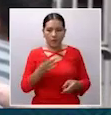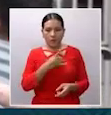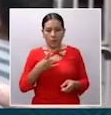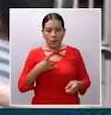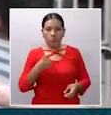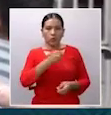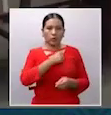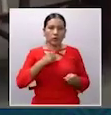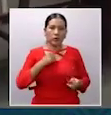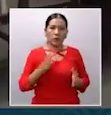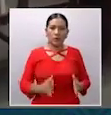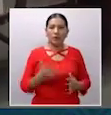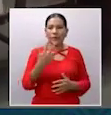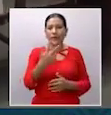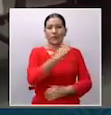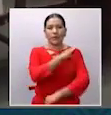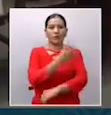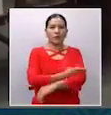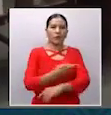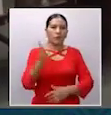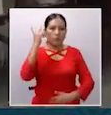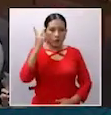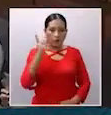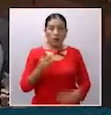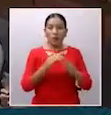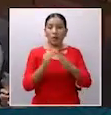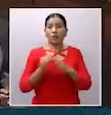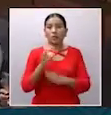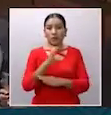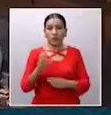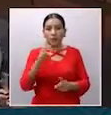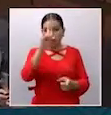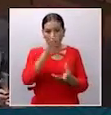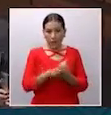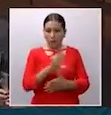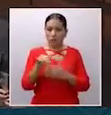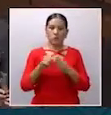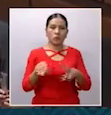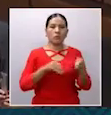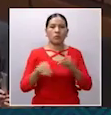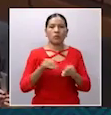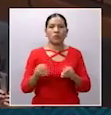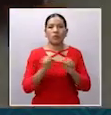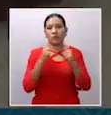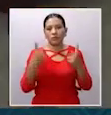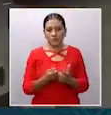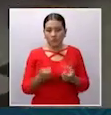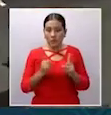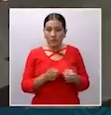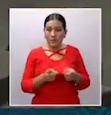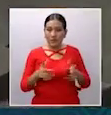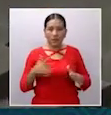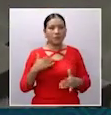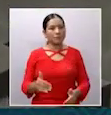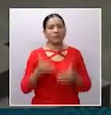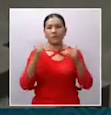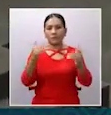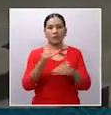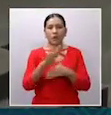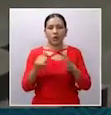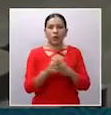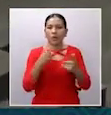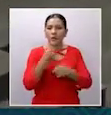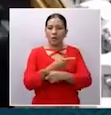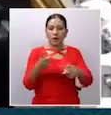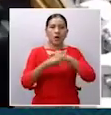las tres fuerzas políticas, Comunidad Ciudadana, Creemos y del Movimiento al Socialismo. En esta se va a llevar adelante la aprobación de la